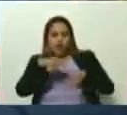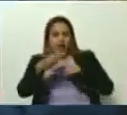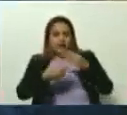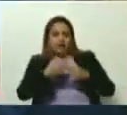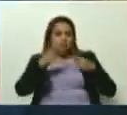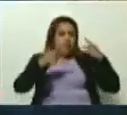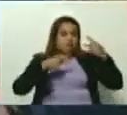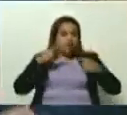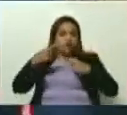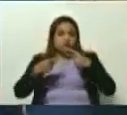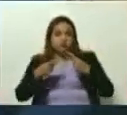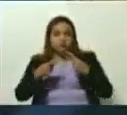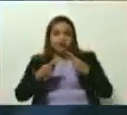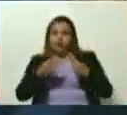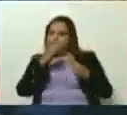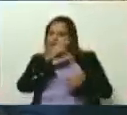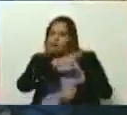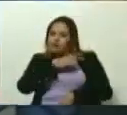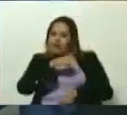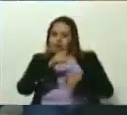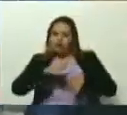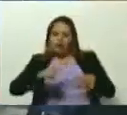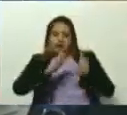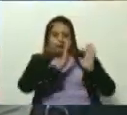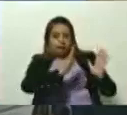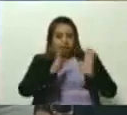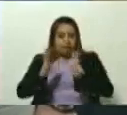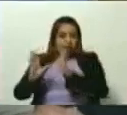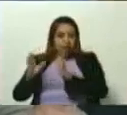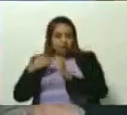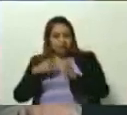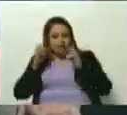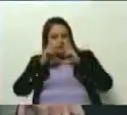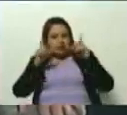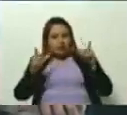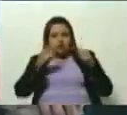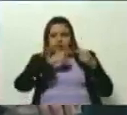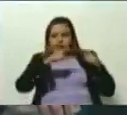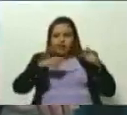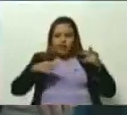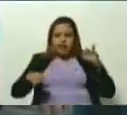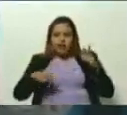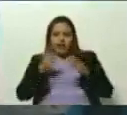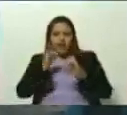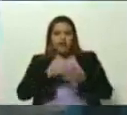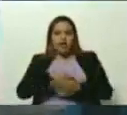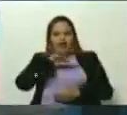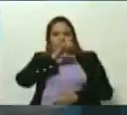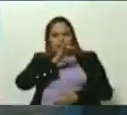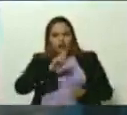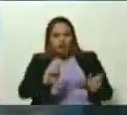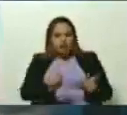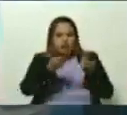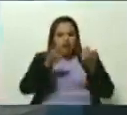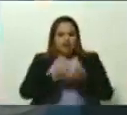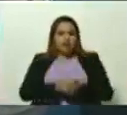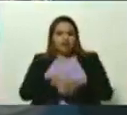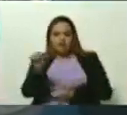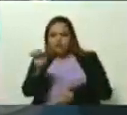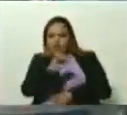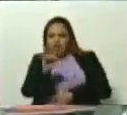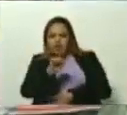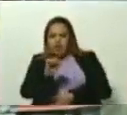recorrido bastante informal por los stands, y una de las cosas que me llamó mucho la atención es la diversidad. Hay desde perros rescatistas,